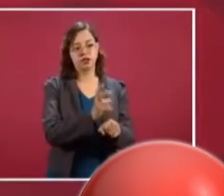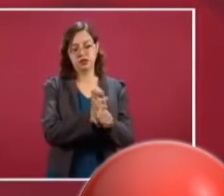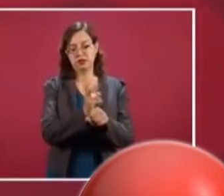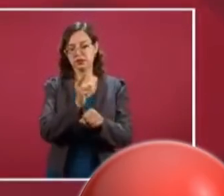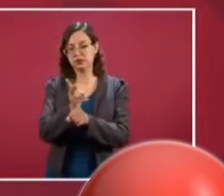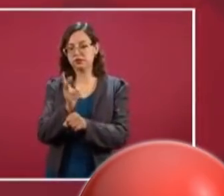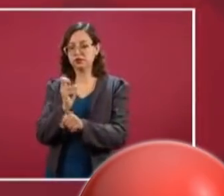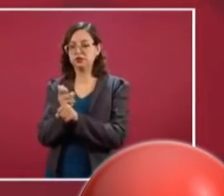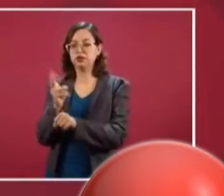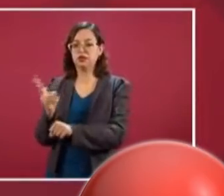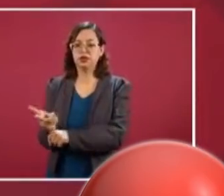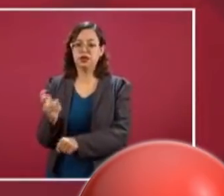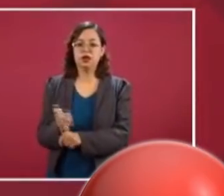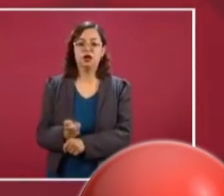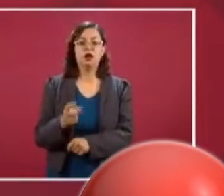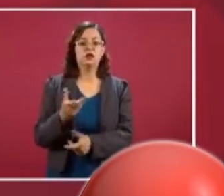periódicamente,